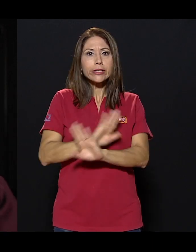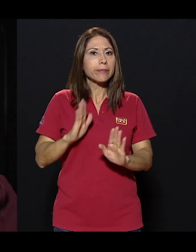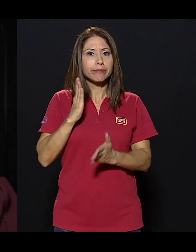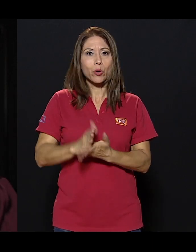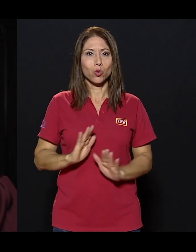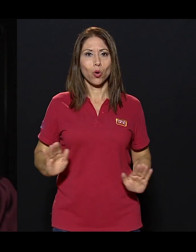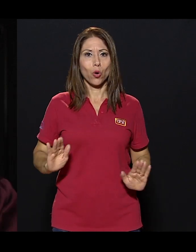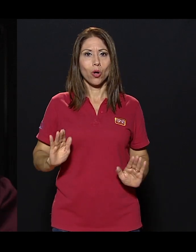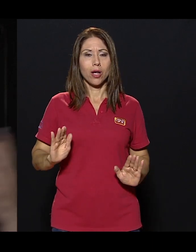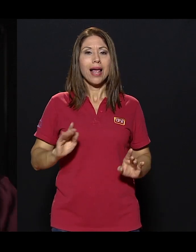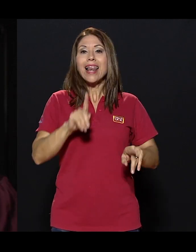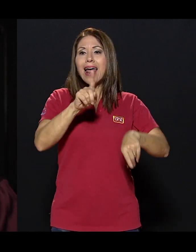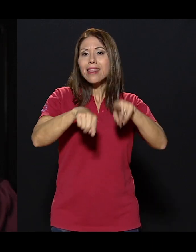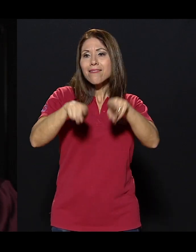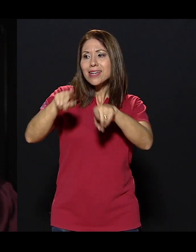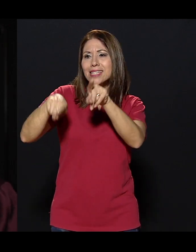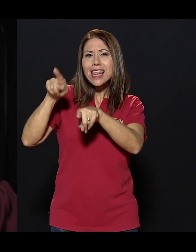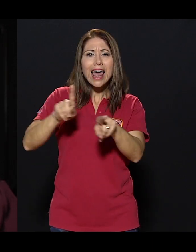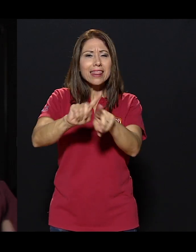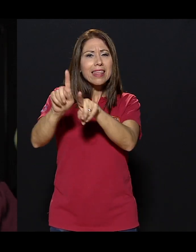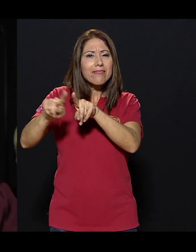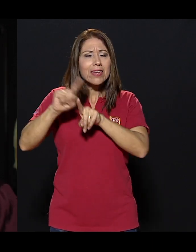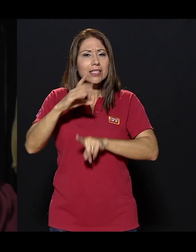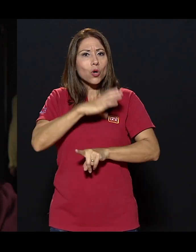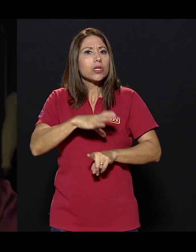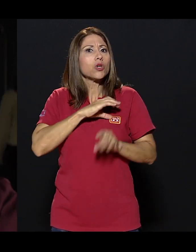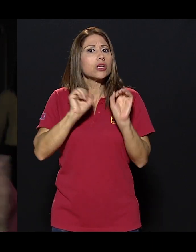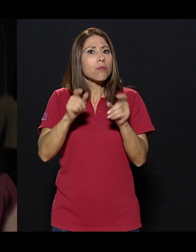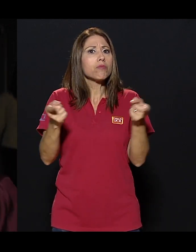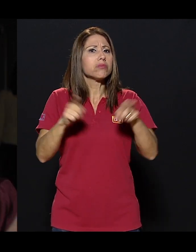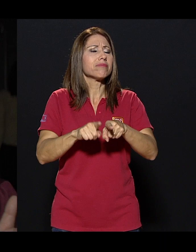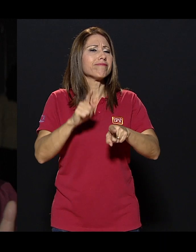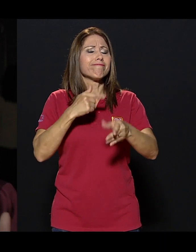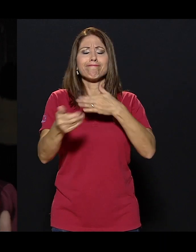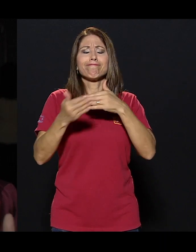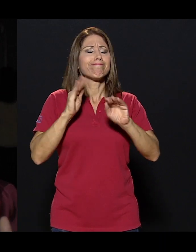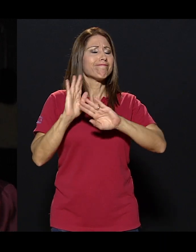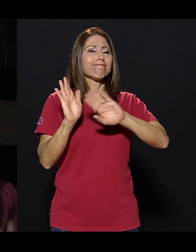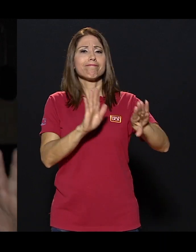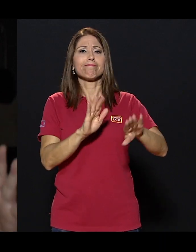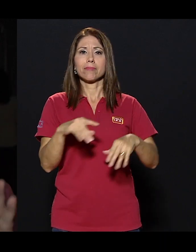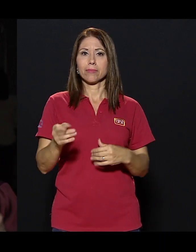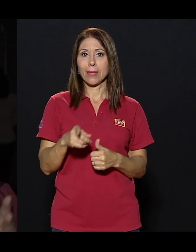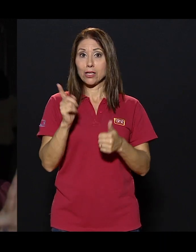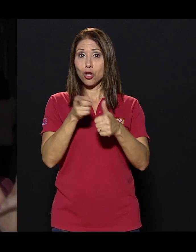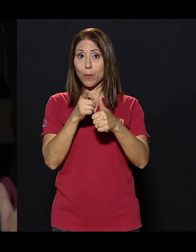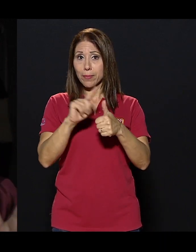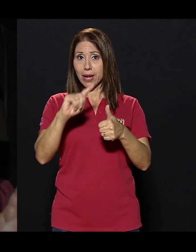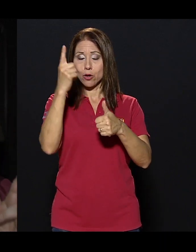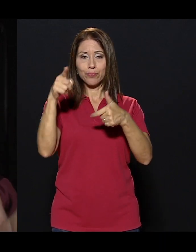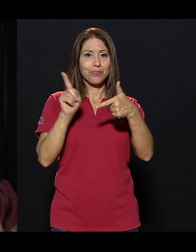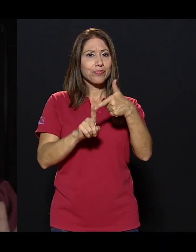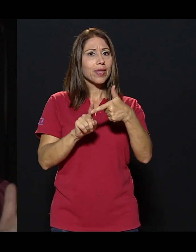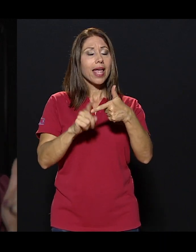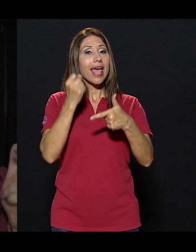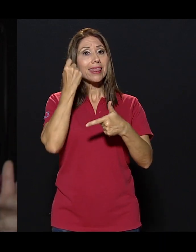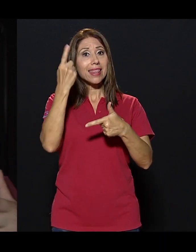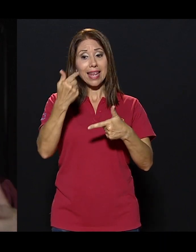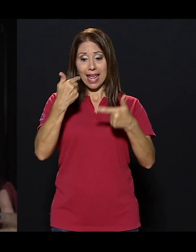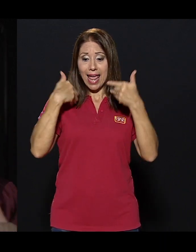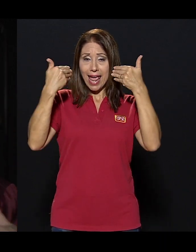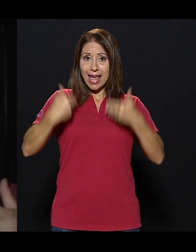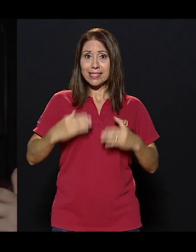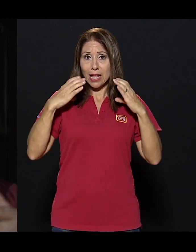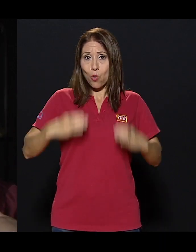más, punto. La diversidad de las condiciones que puedan presentarse es irrelevante, ¿verdad? Eso es lo primero. Y segundo, entender que